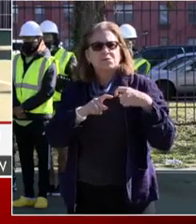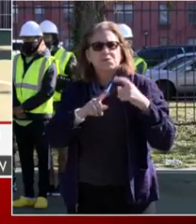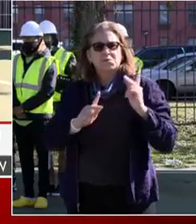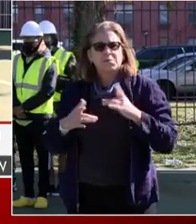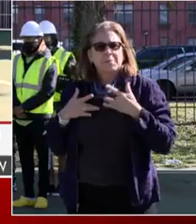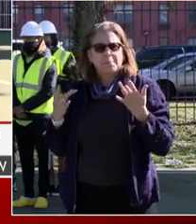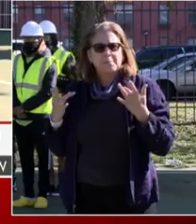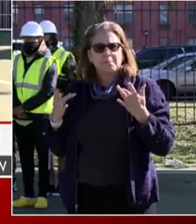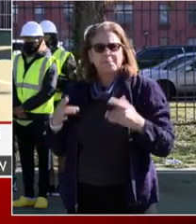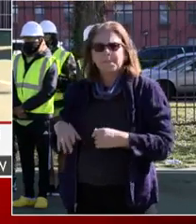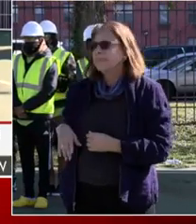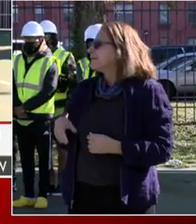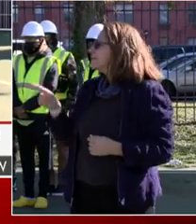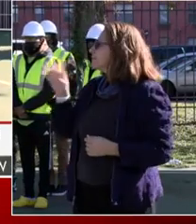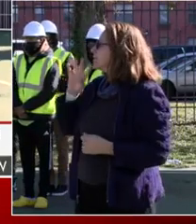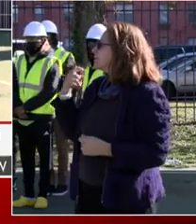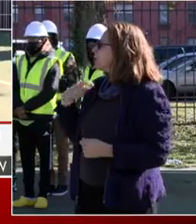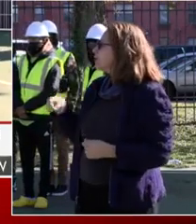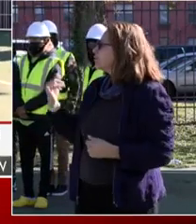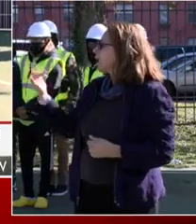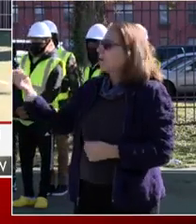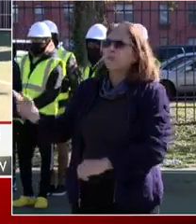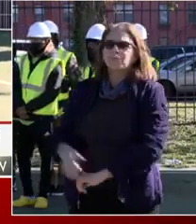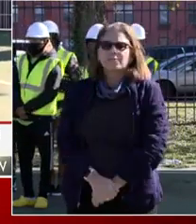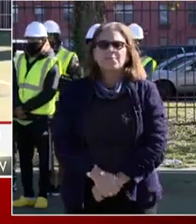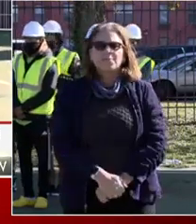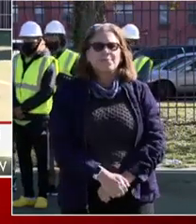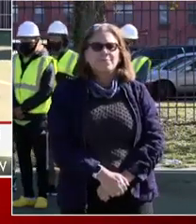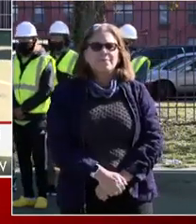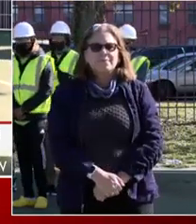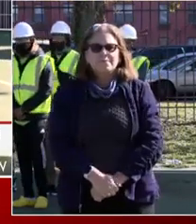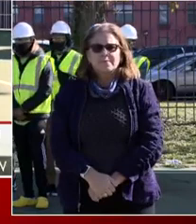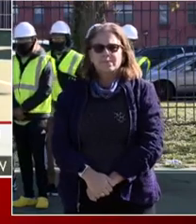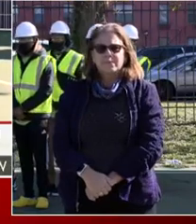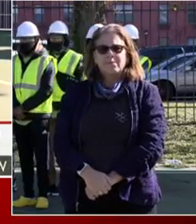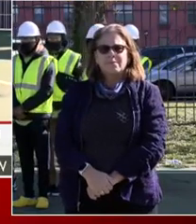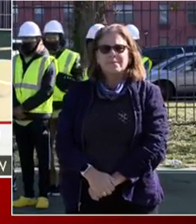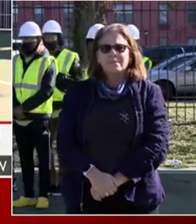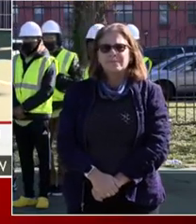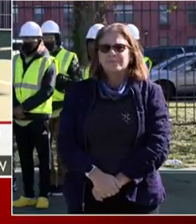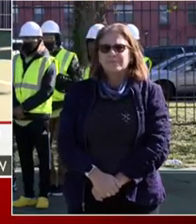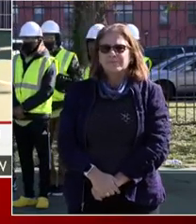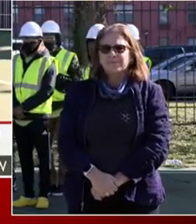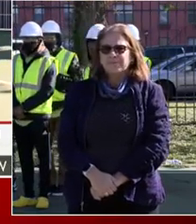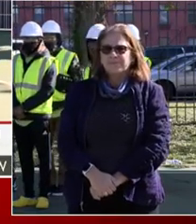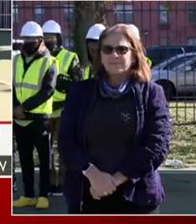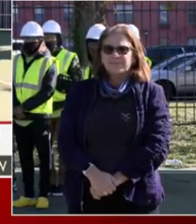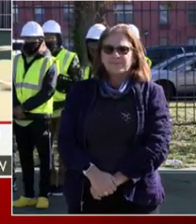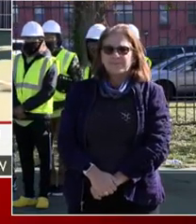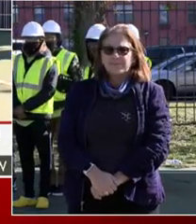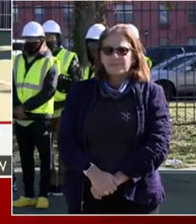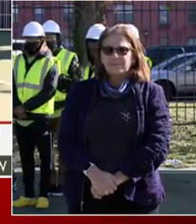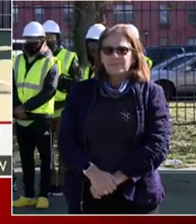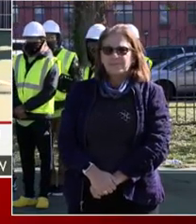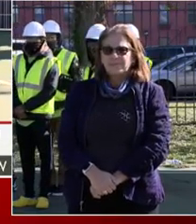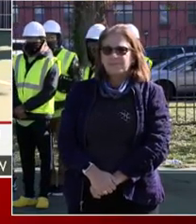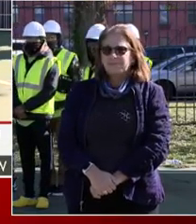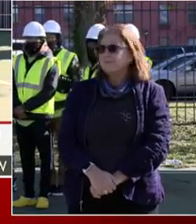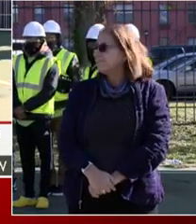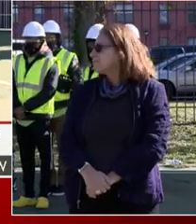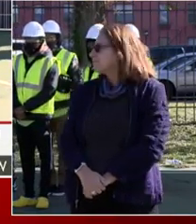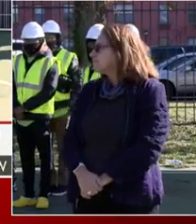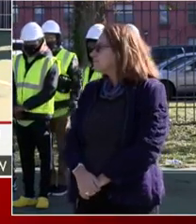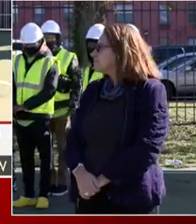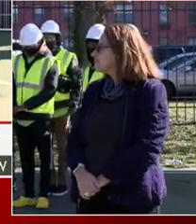Perdomo, director de la Oficina de Asuntos Latinos, y la intención de este programa es darle, en la administración de Bowser, estamos siempre buscando de